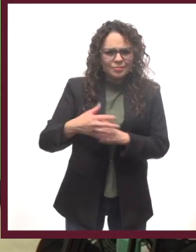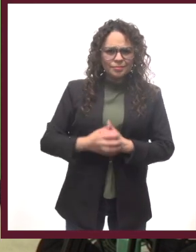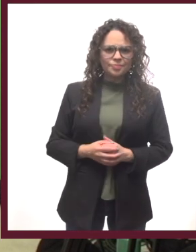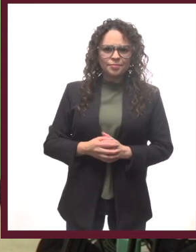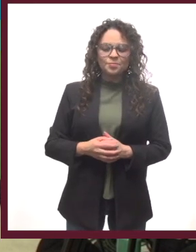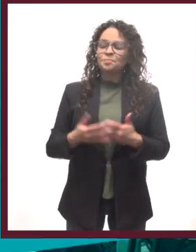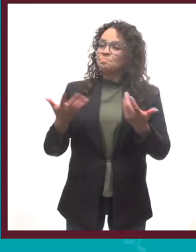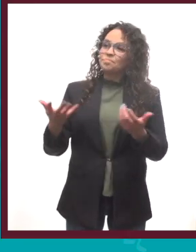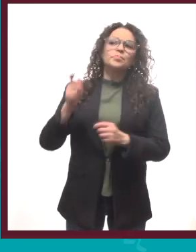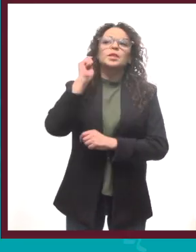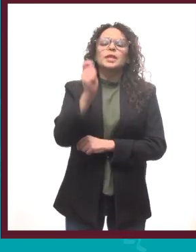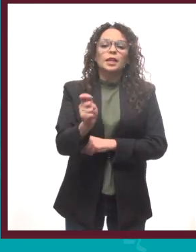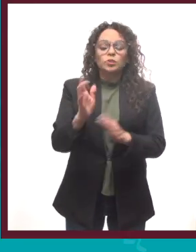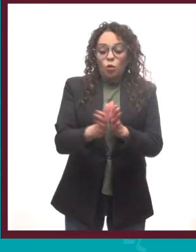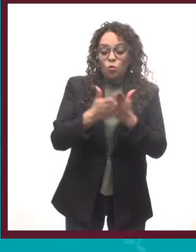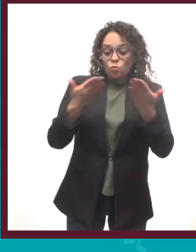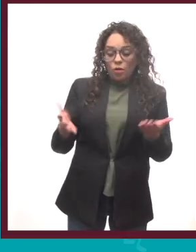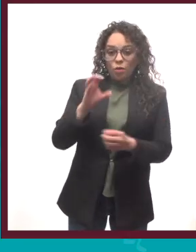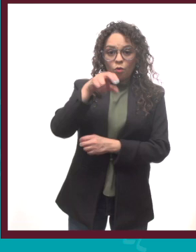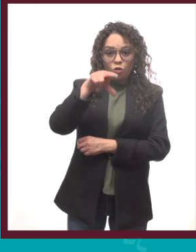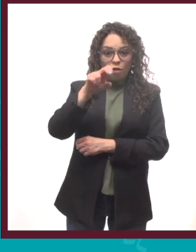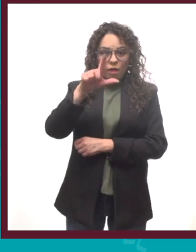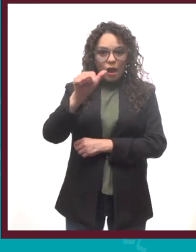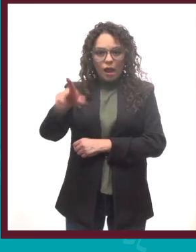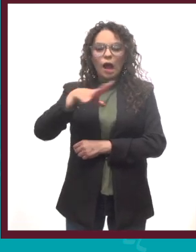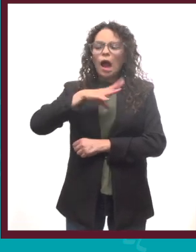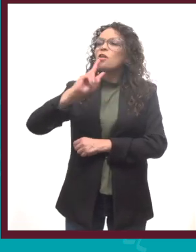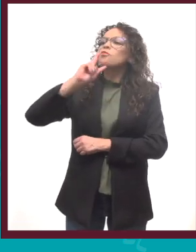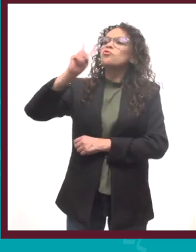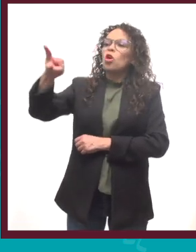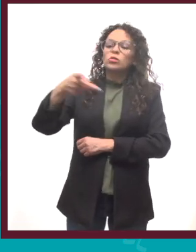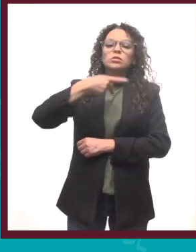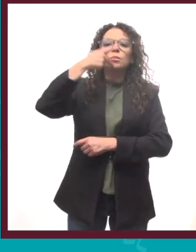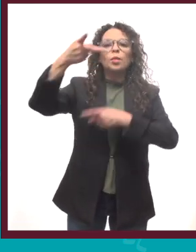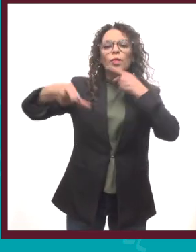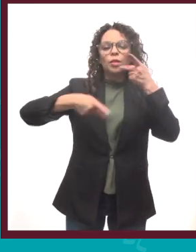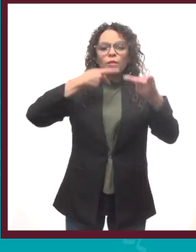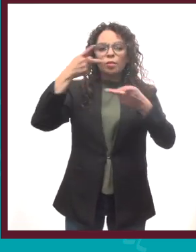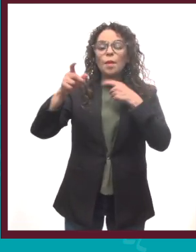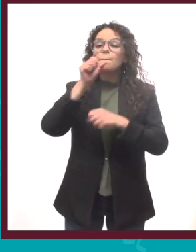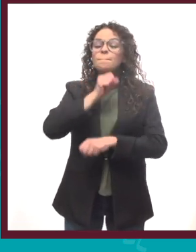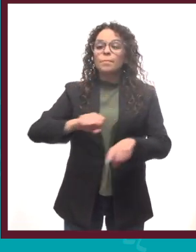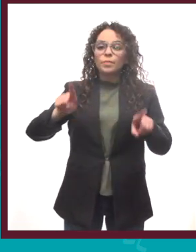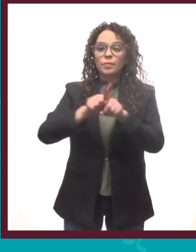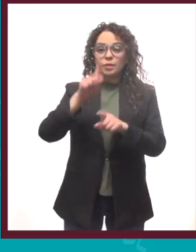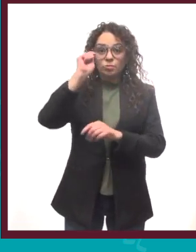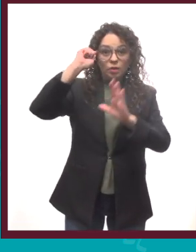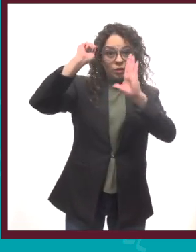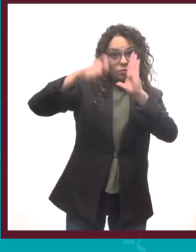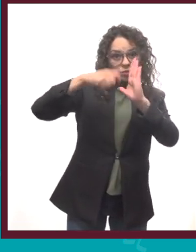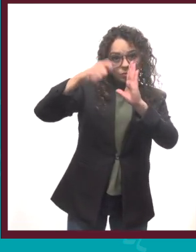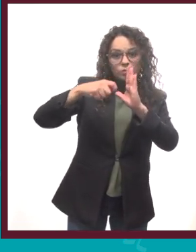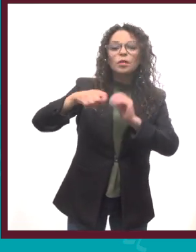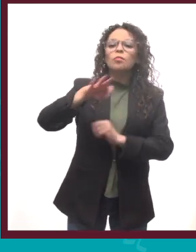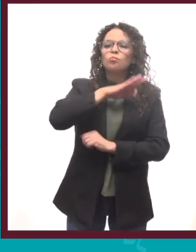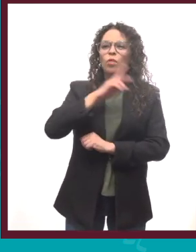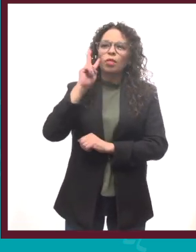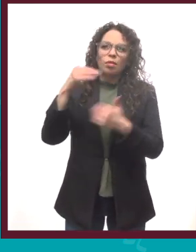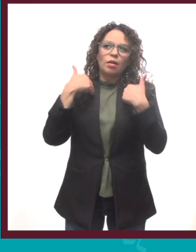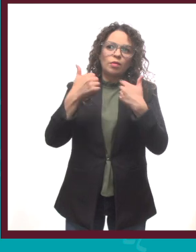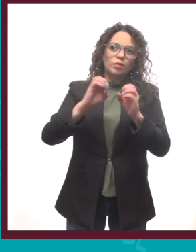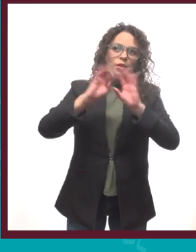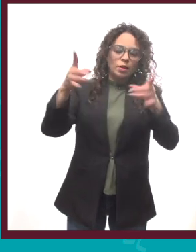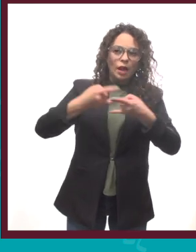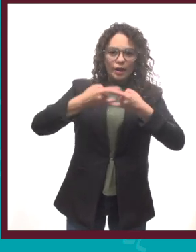¡Hugo! Así como en un cuento o una novela hay una voz que narra, en el lenguaje cinematográfico hay un punto de vista que narra la